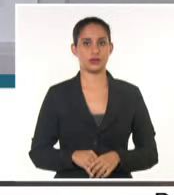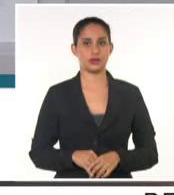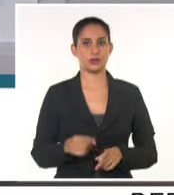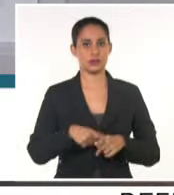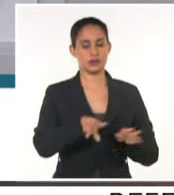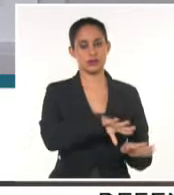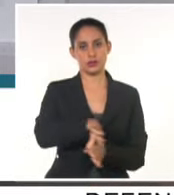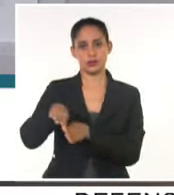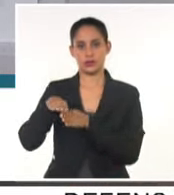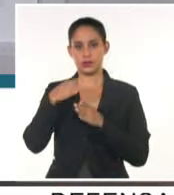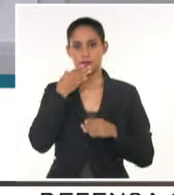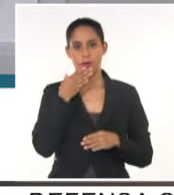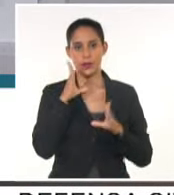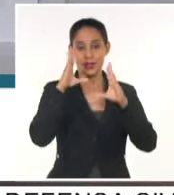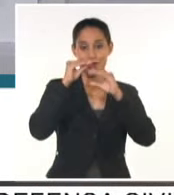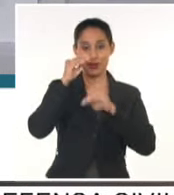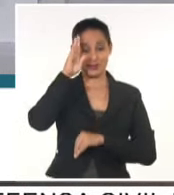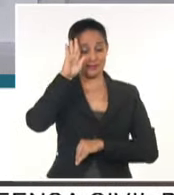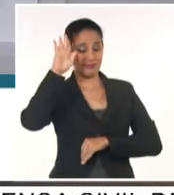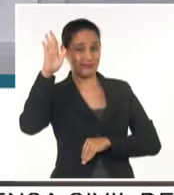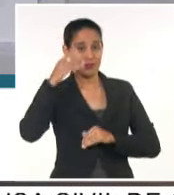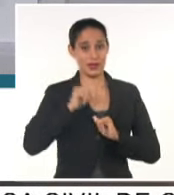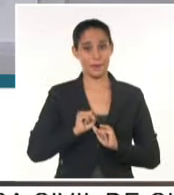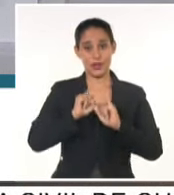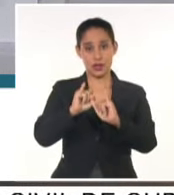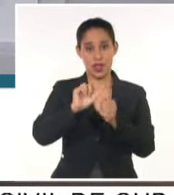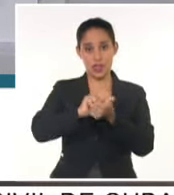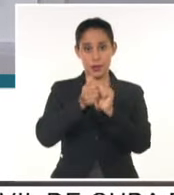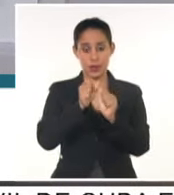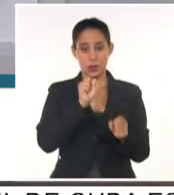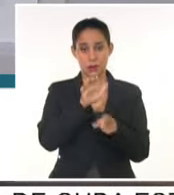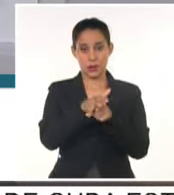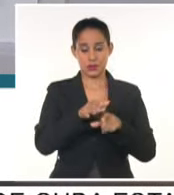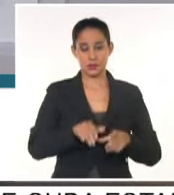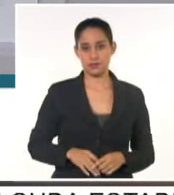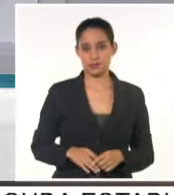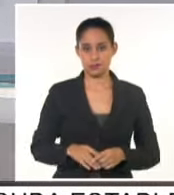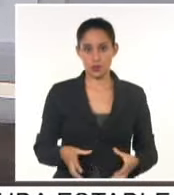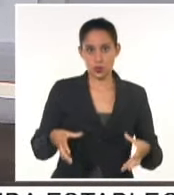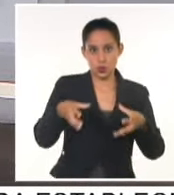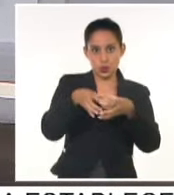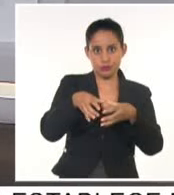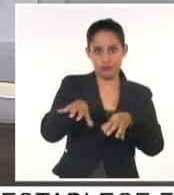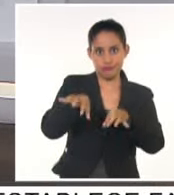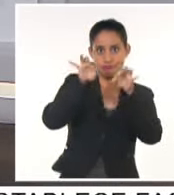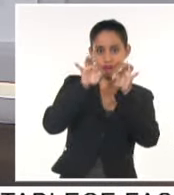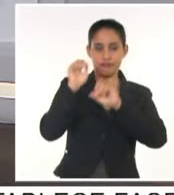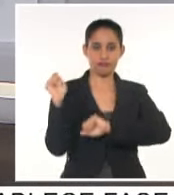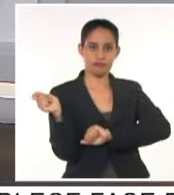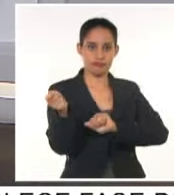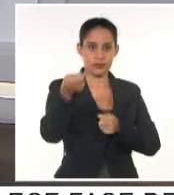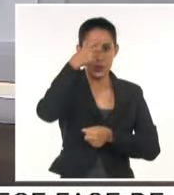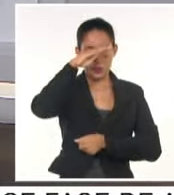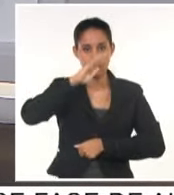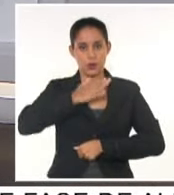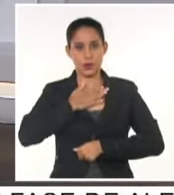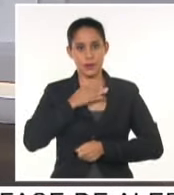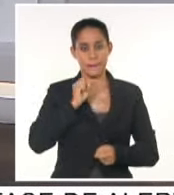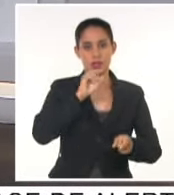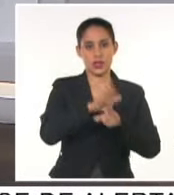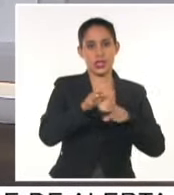noches, ya comenzamos nuestro segmento deportivo en la emisión estelar. La selección cubana de béisbol, que competirá desde el próximo día 13 de noviembre en el